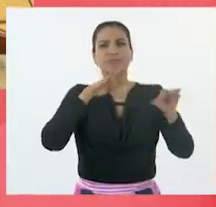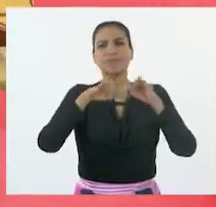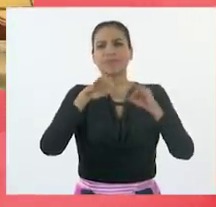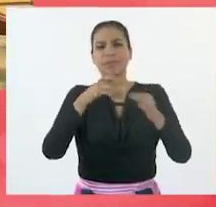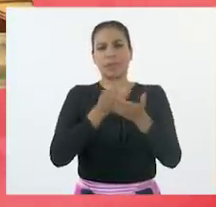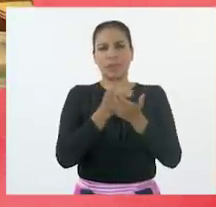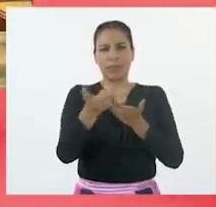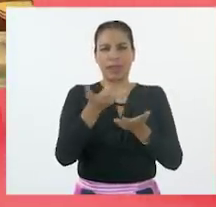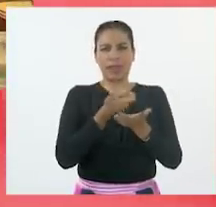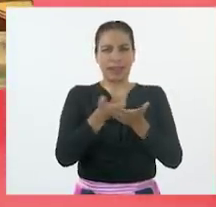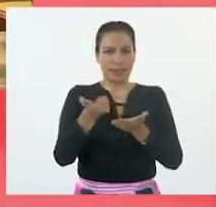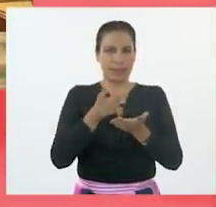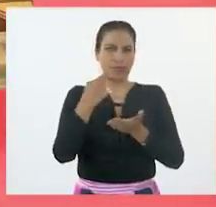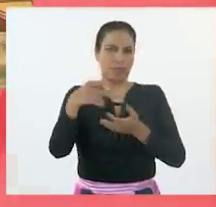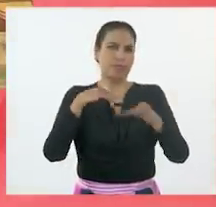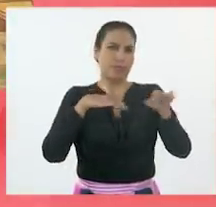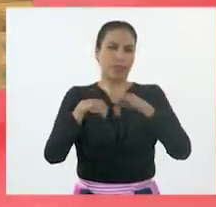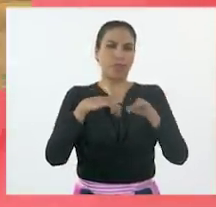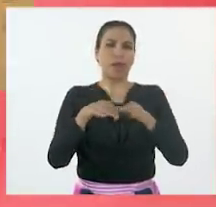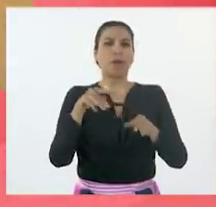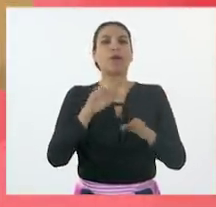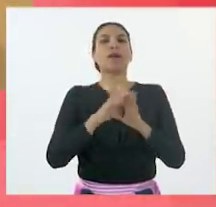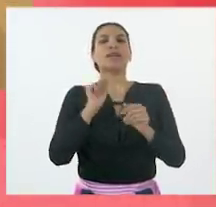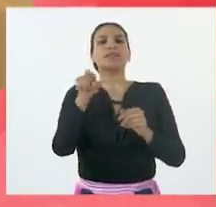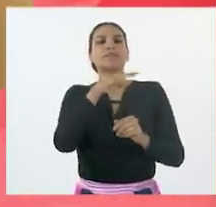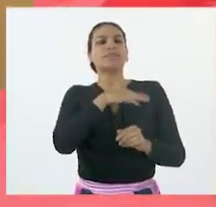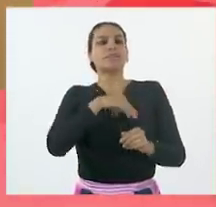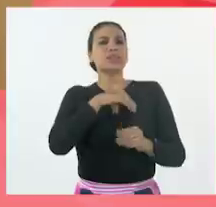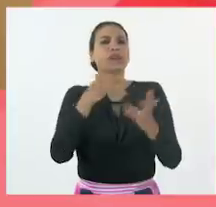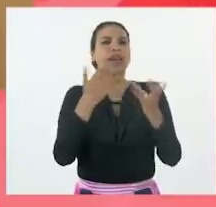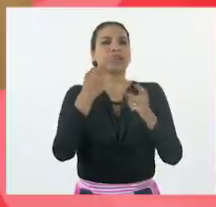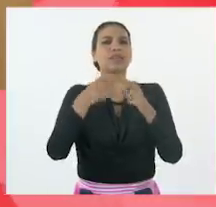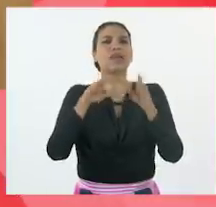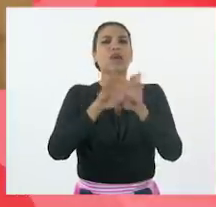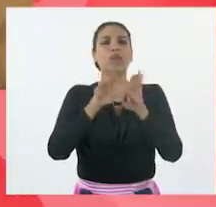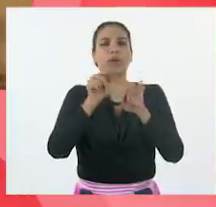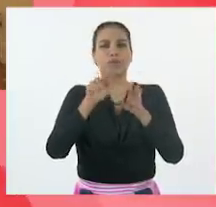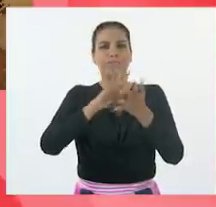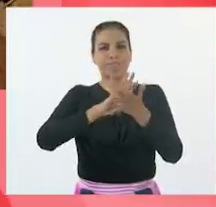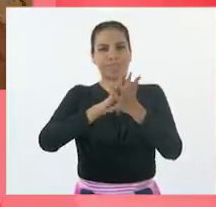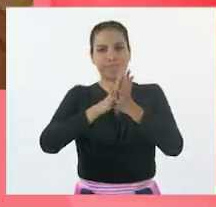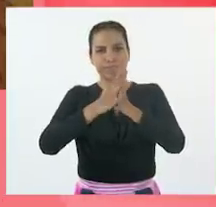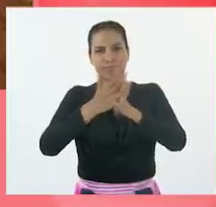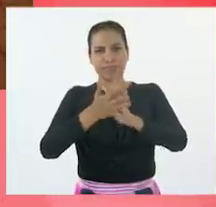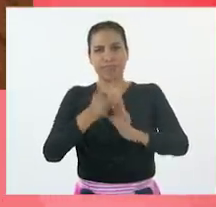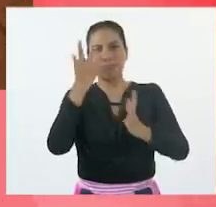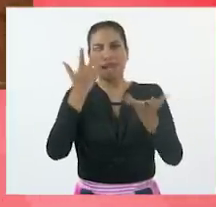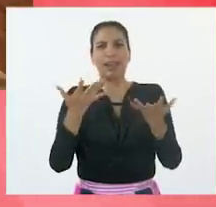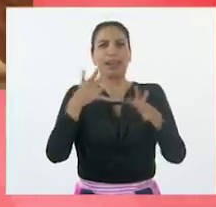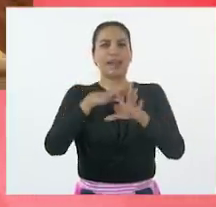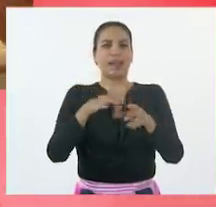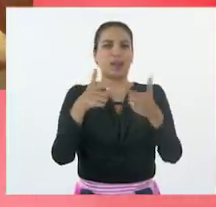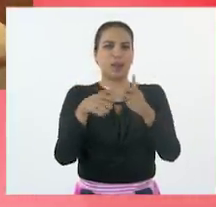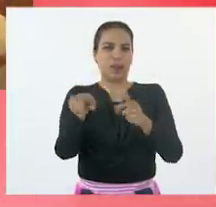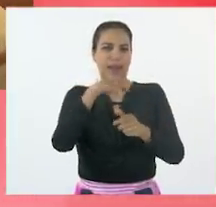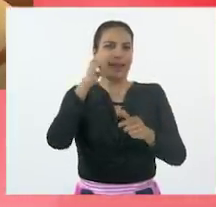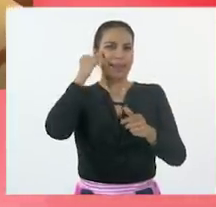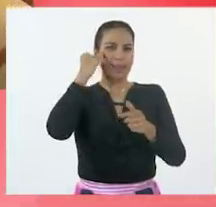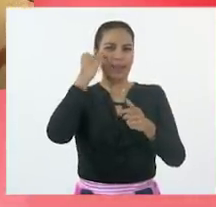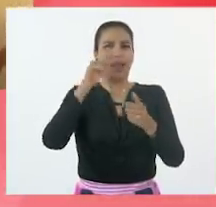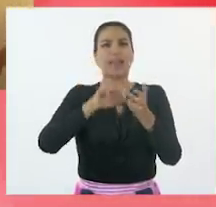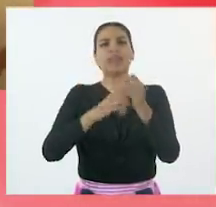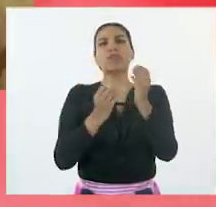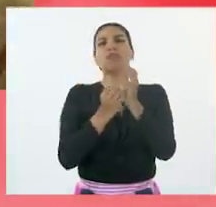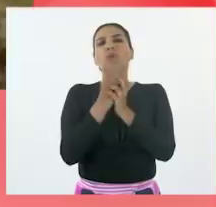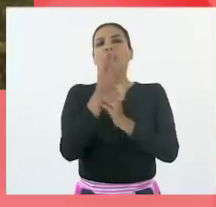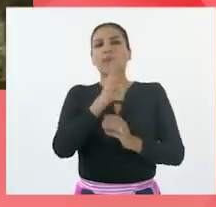les pagaban sus jornales. Las misiones se concebían como una fase de transición hacia la integración de los indígenas al sistema de la